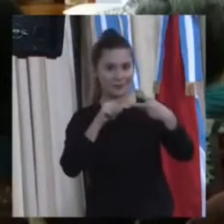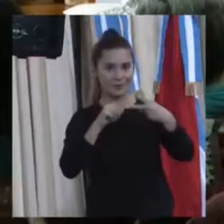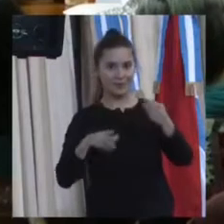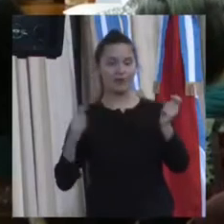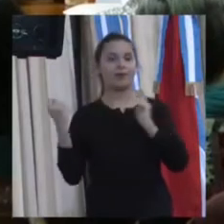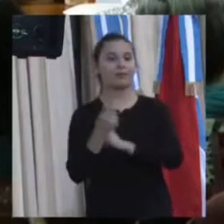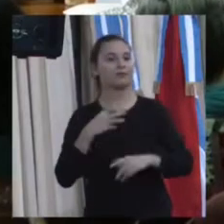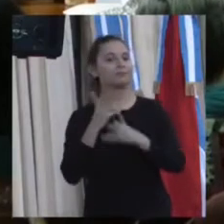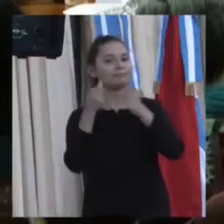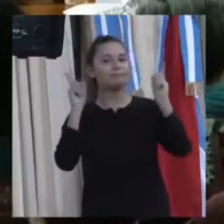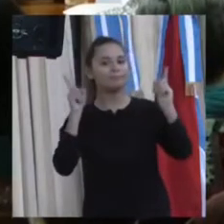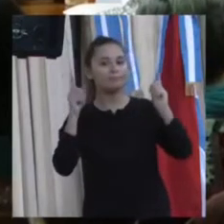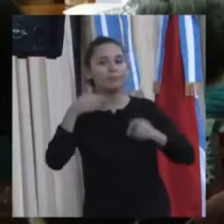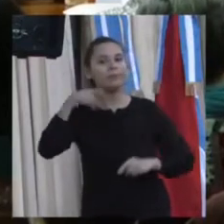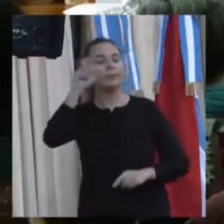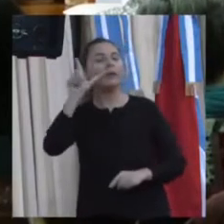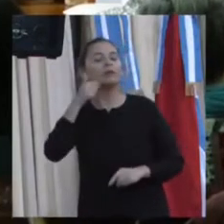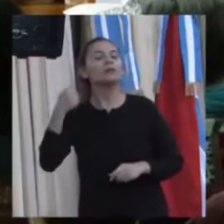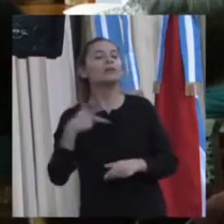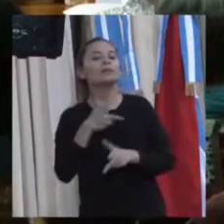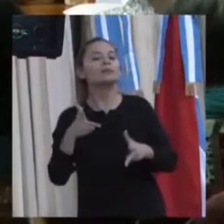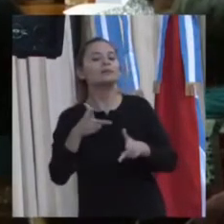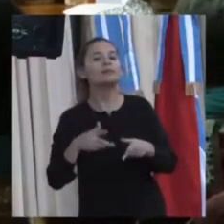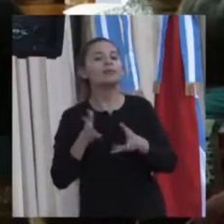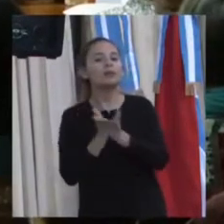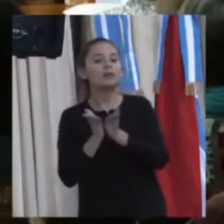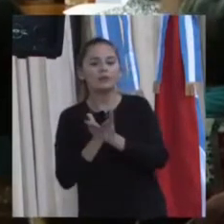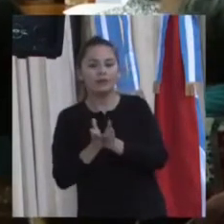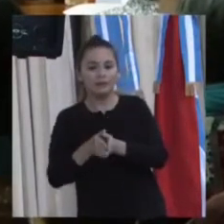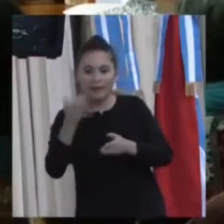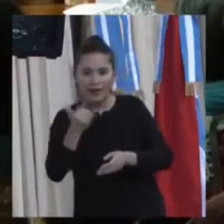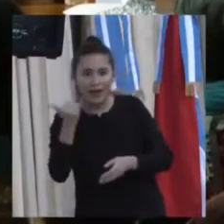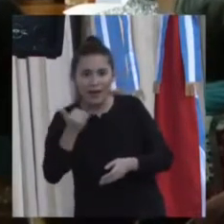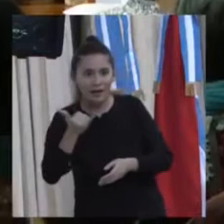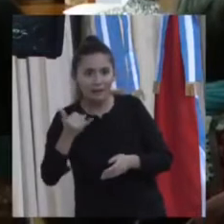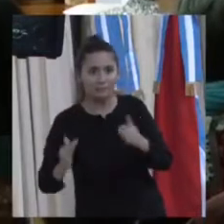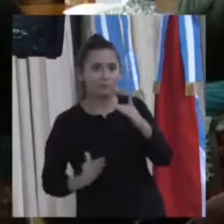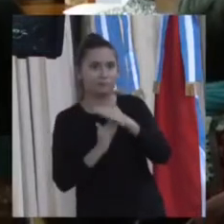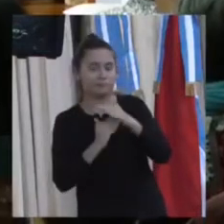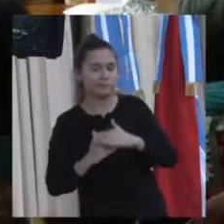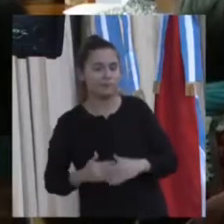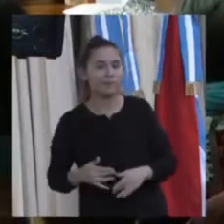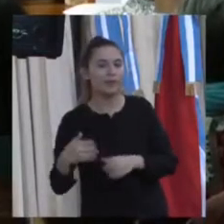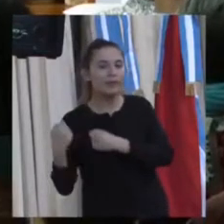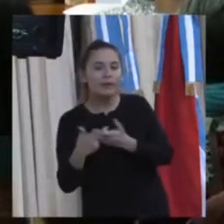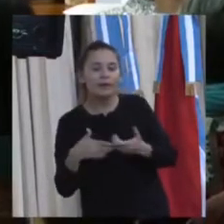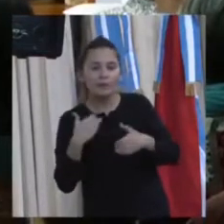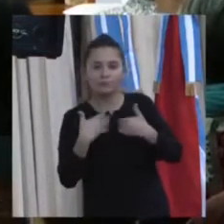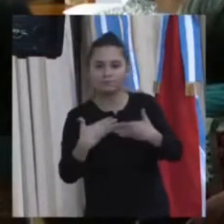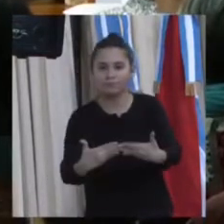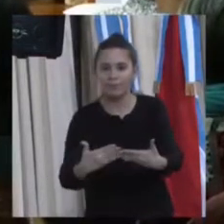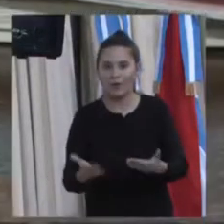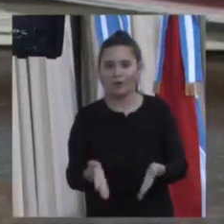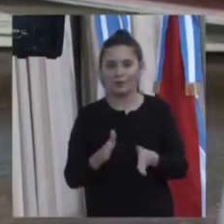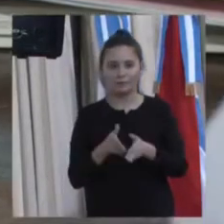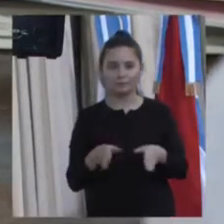decía Mella, existe para enseñarlos. Son como los obreros a la industria, dan valor a la producción.